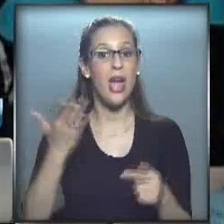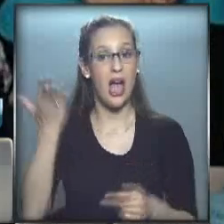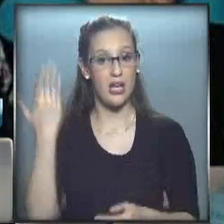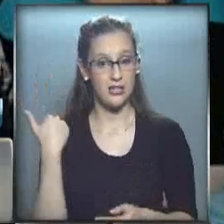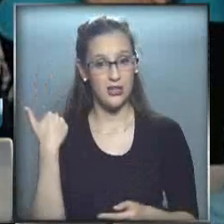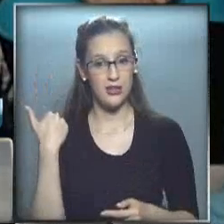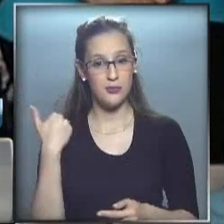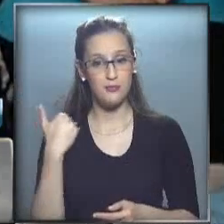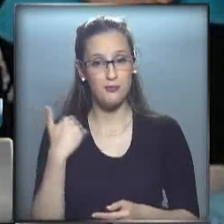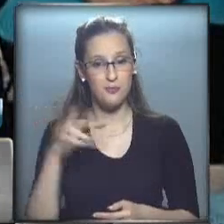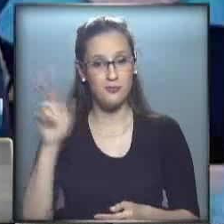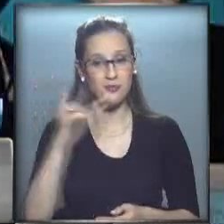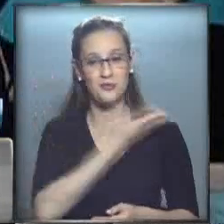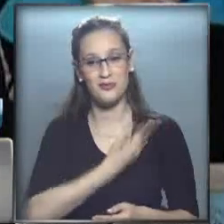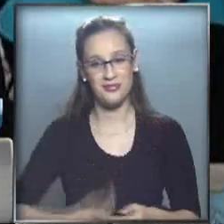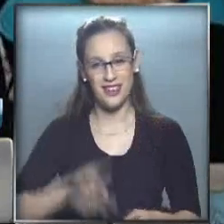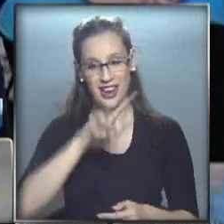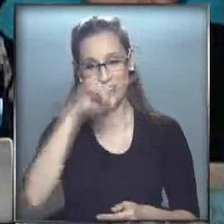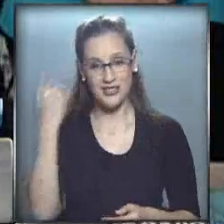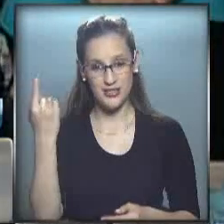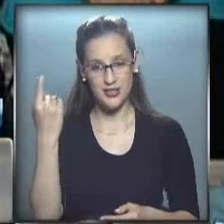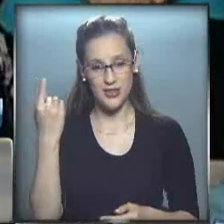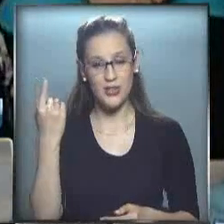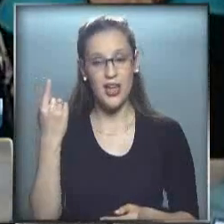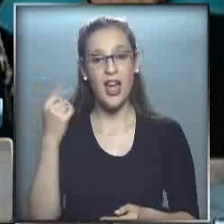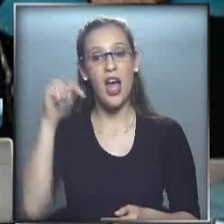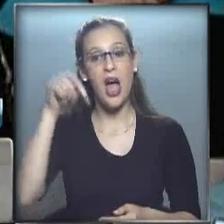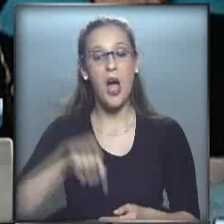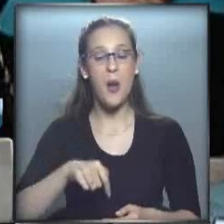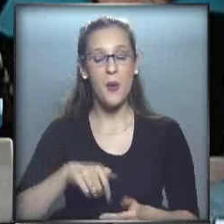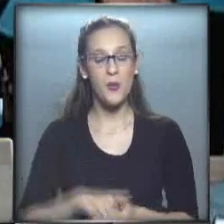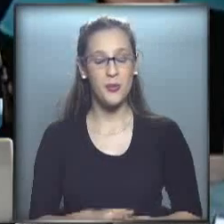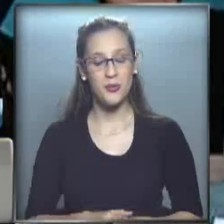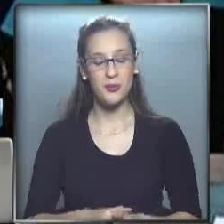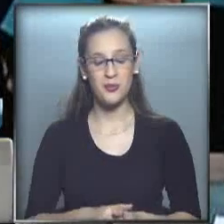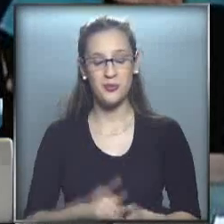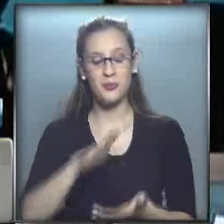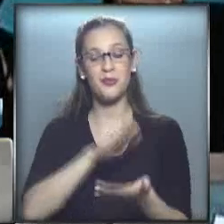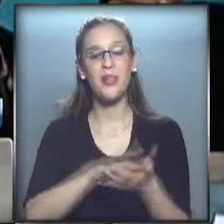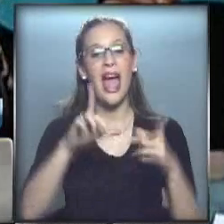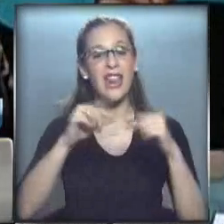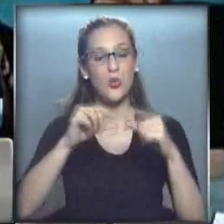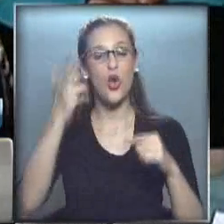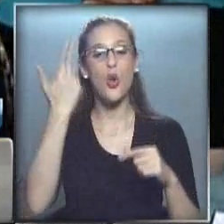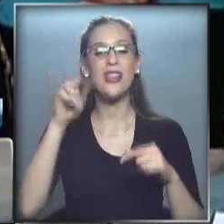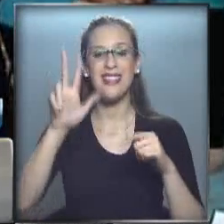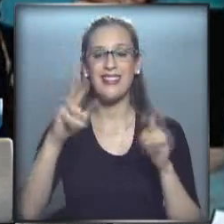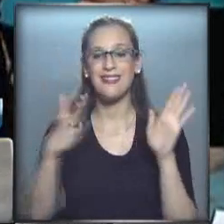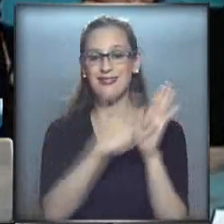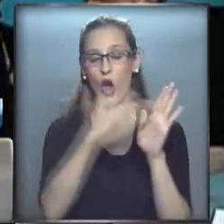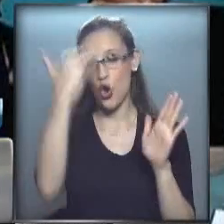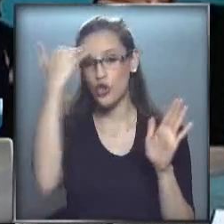a quienes la señora Presidenta de la Nación les recibe el juramento de ley que prestan en los términos del artículo 93 de la Constitución